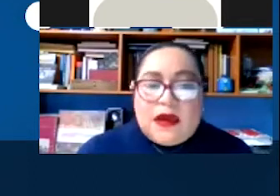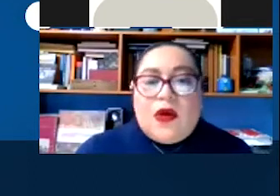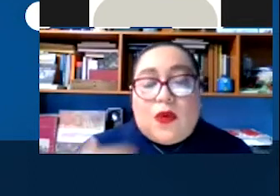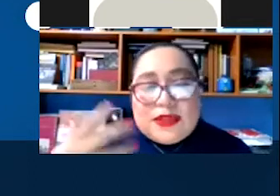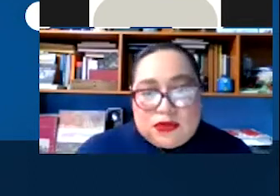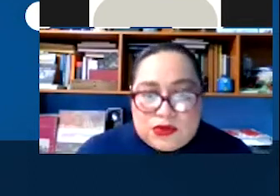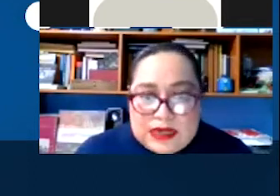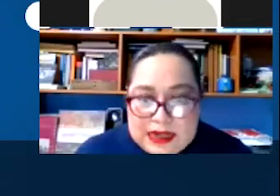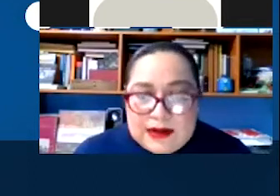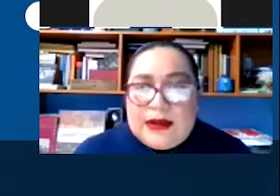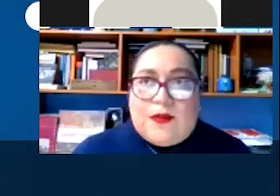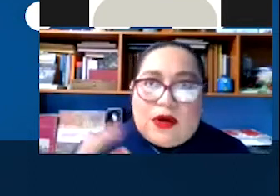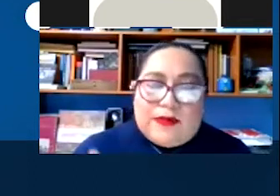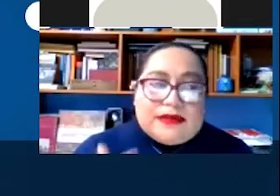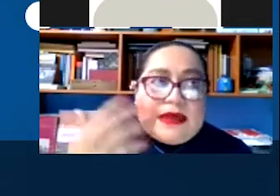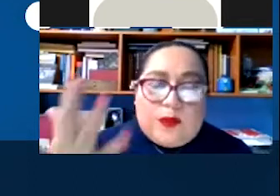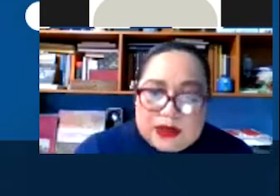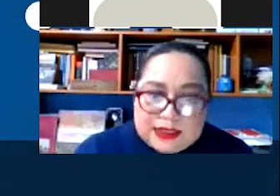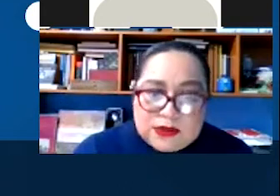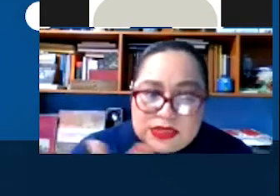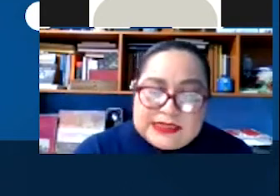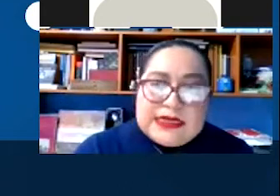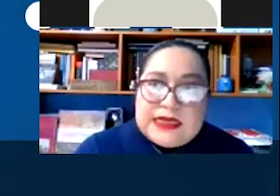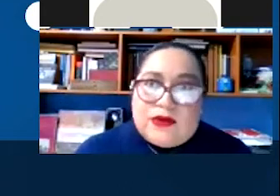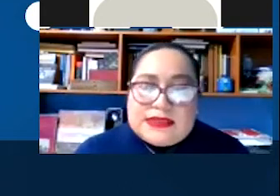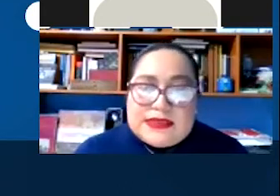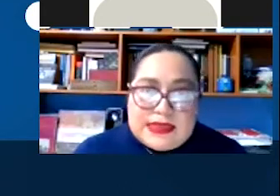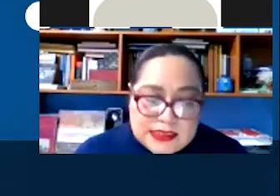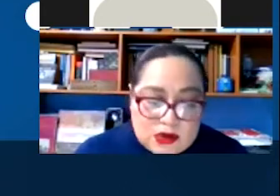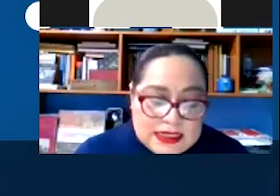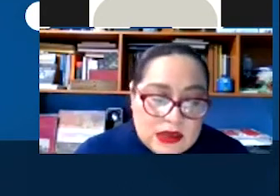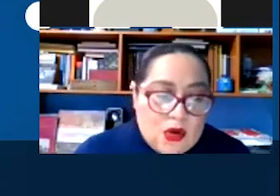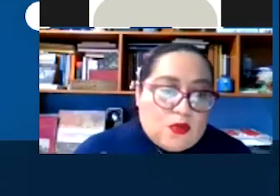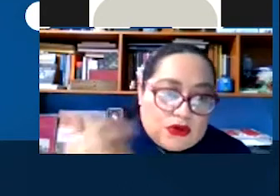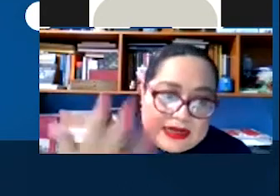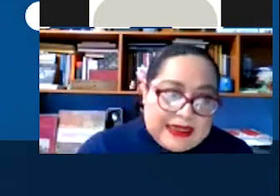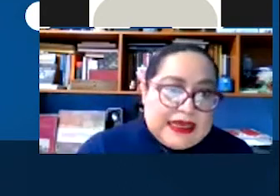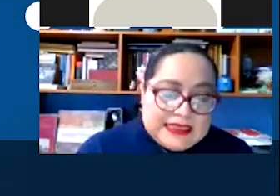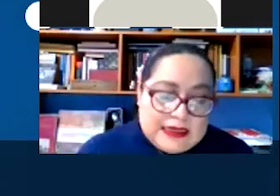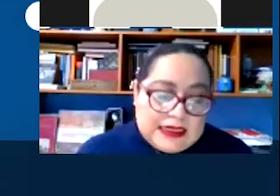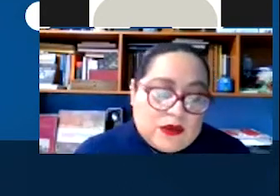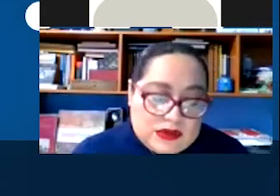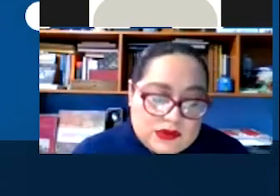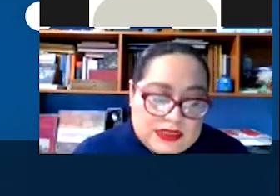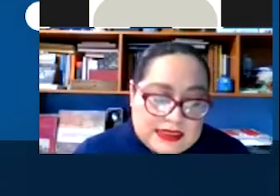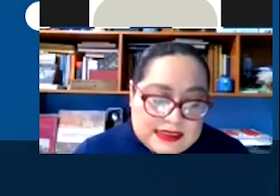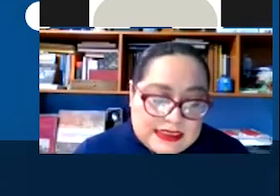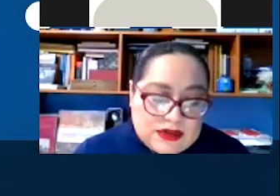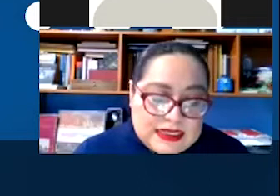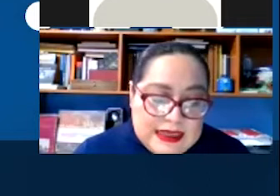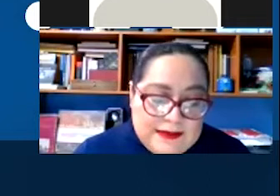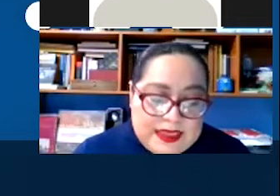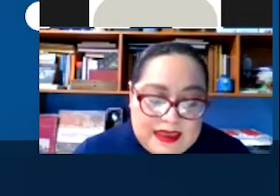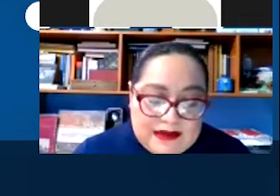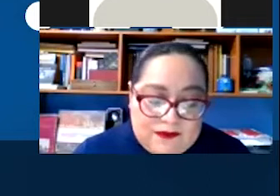atender o a solucionar la problemática por la que ustedes diseñaron esas acciones o por la que están ejecutando esas